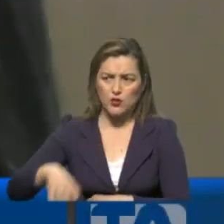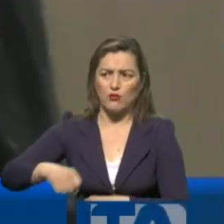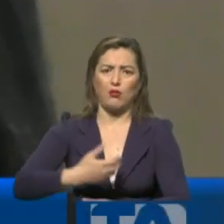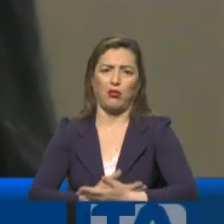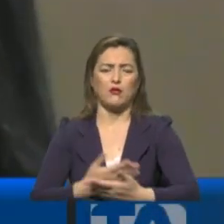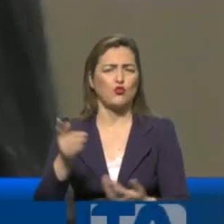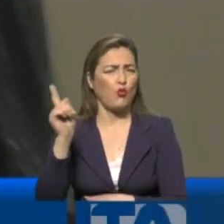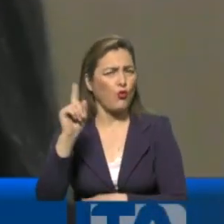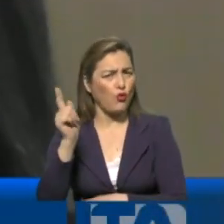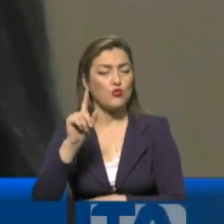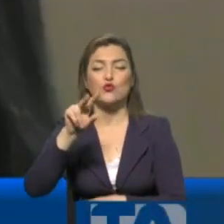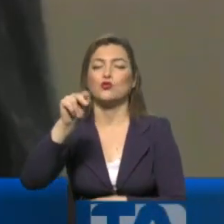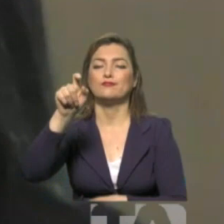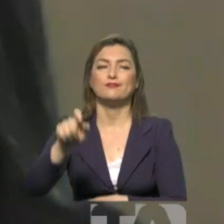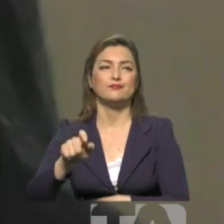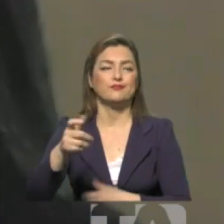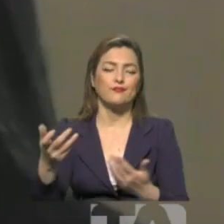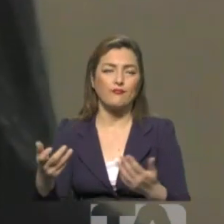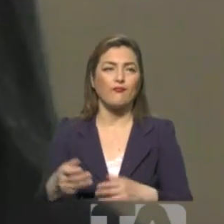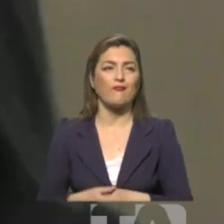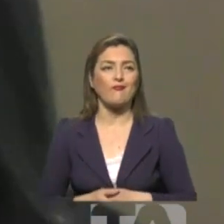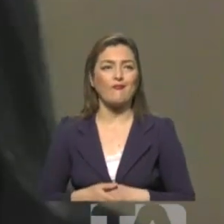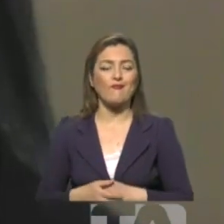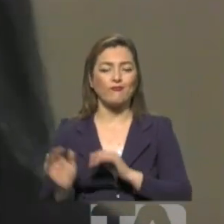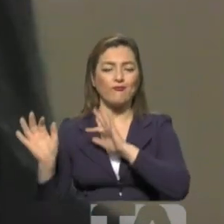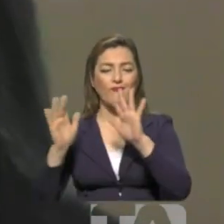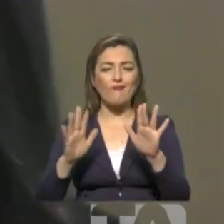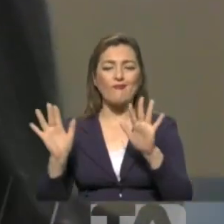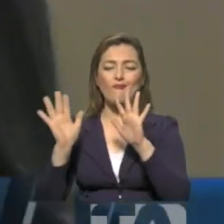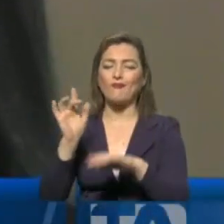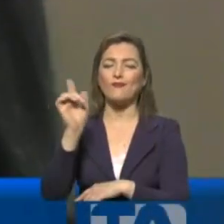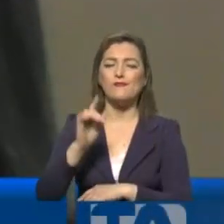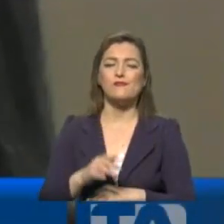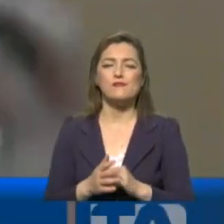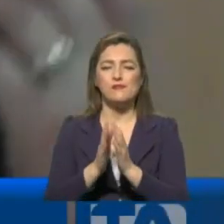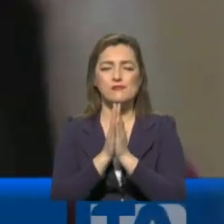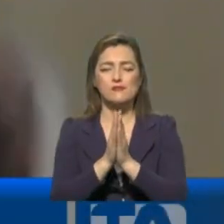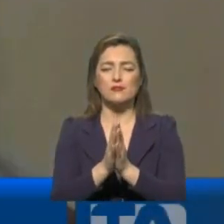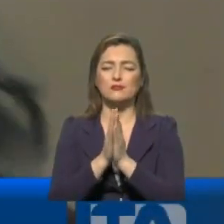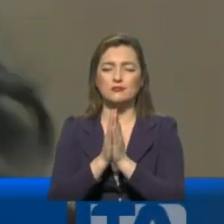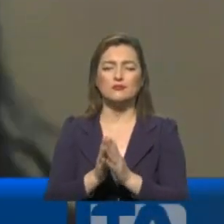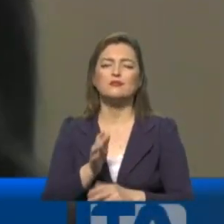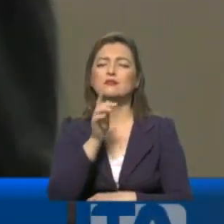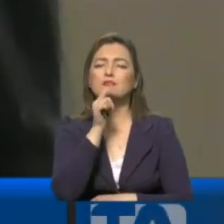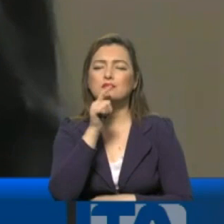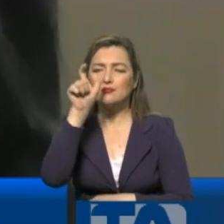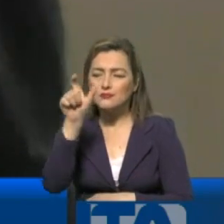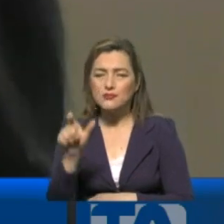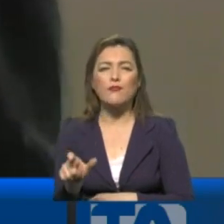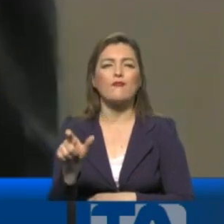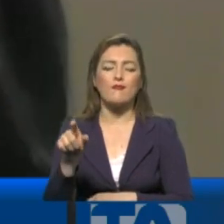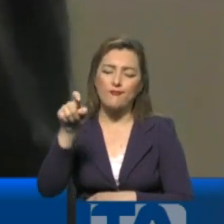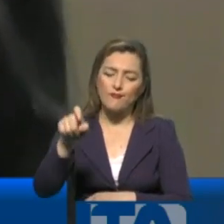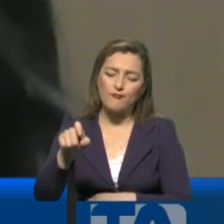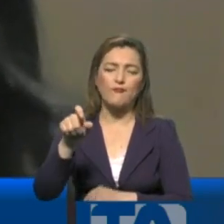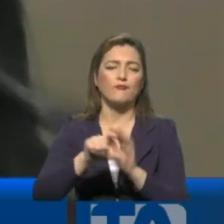por favor. No necesitamos que hagan aglomeraciones. Les pedimos que vaya únicamente la persona que en